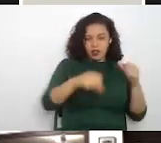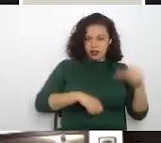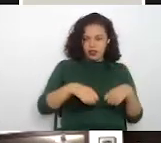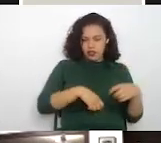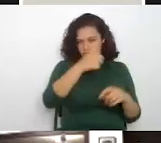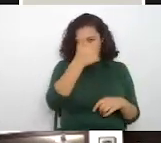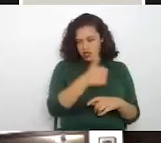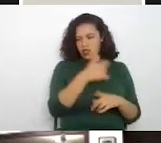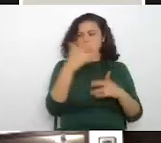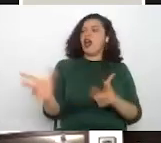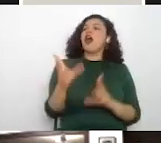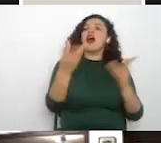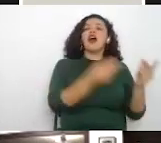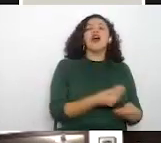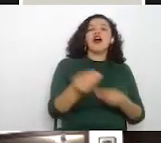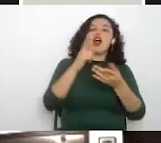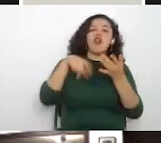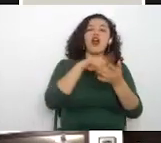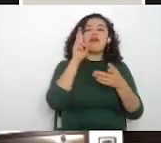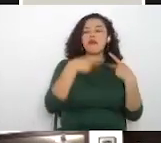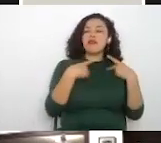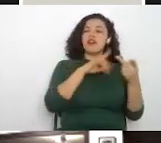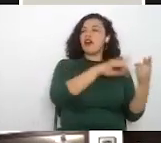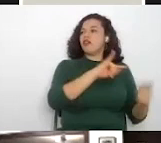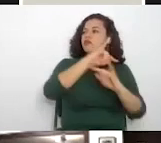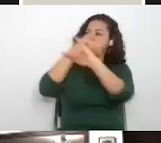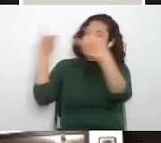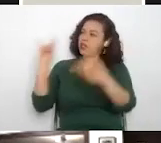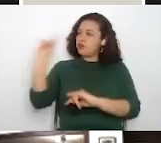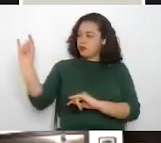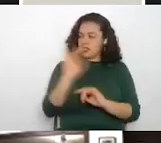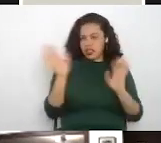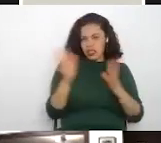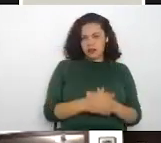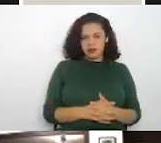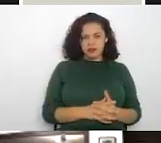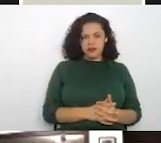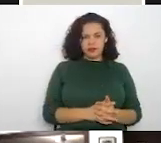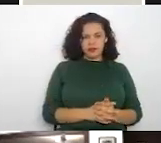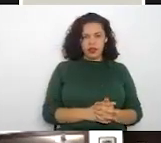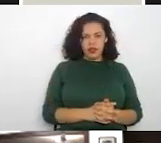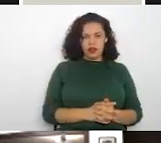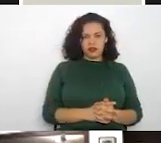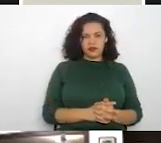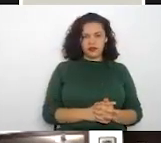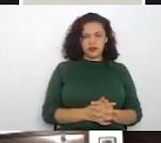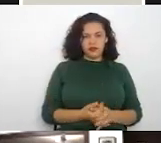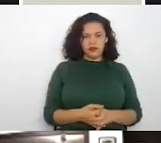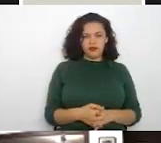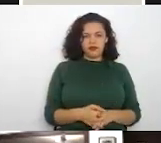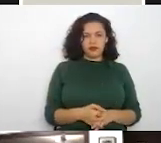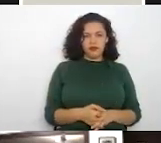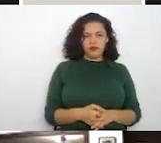etiquetas del código de barra en un lugar visible del bien para su fácil identificación. Y entonces, pues bueno,